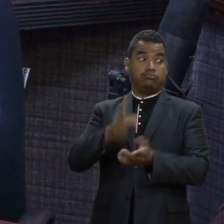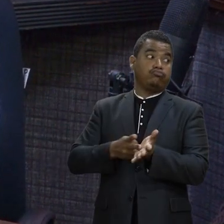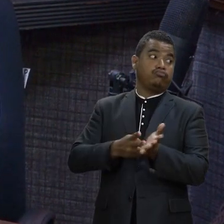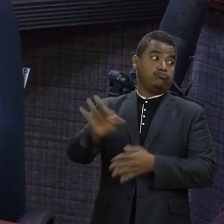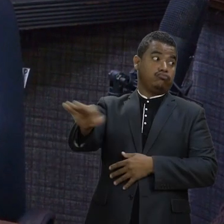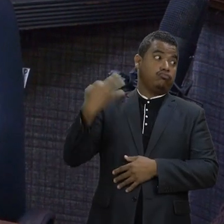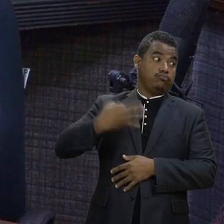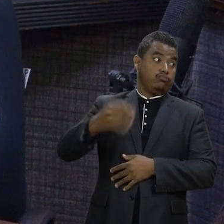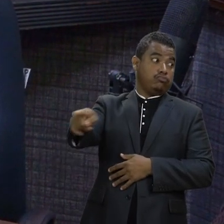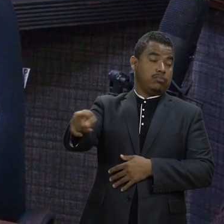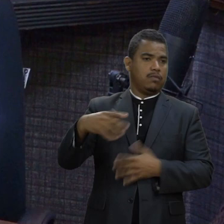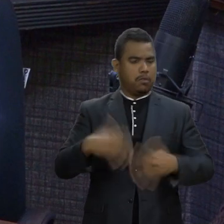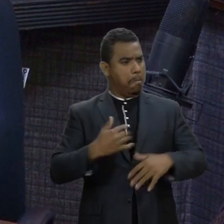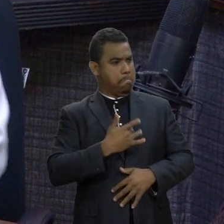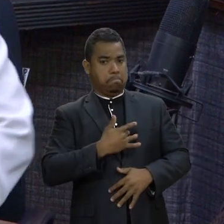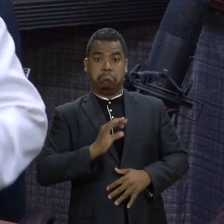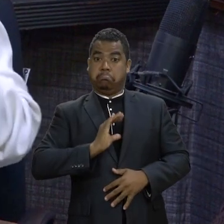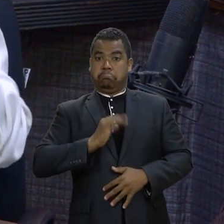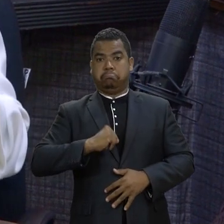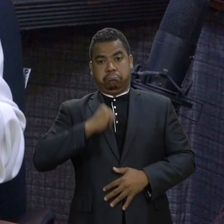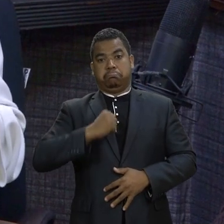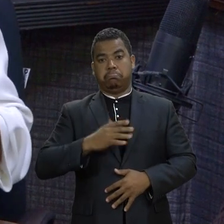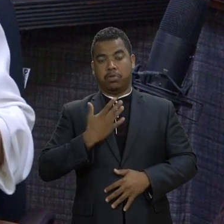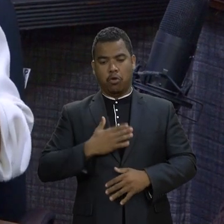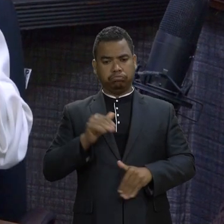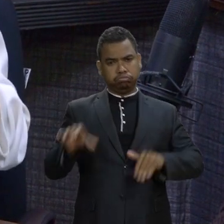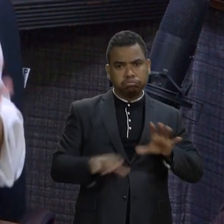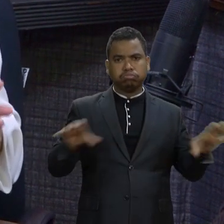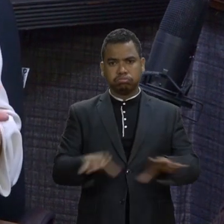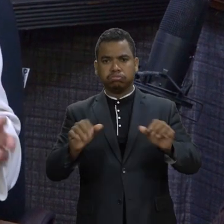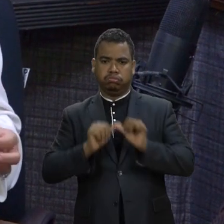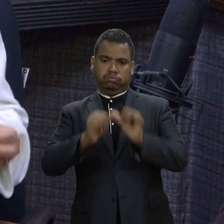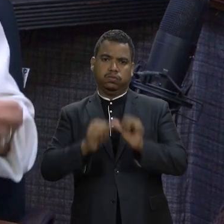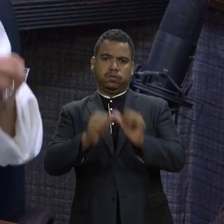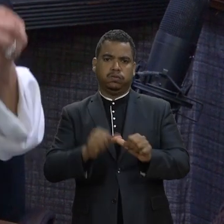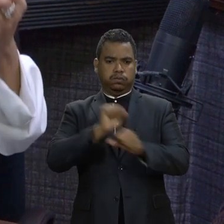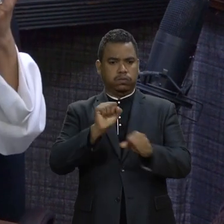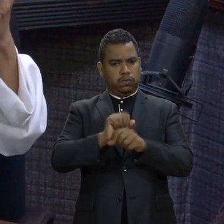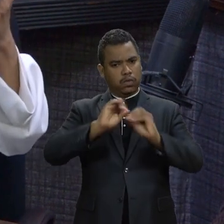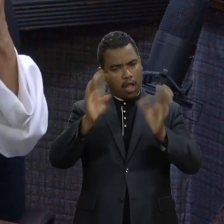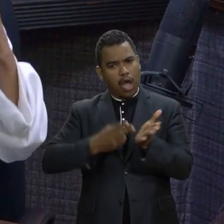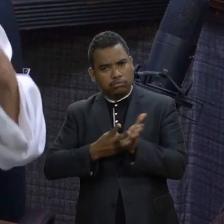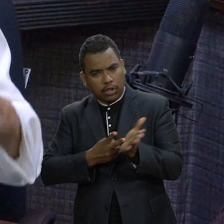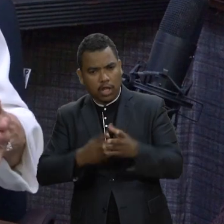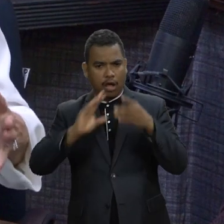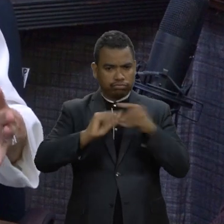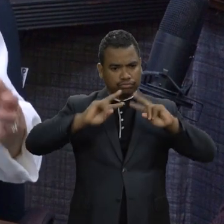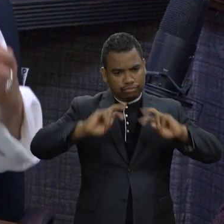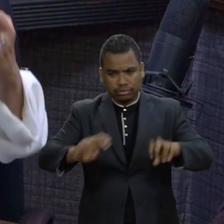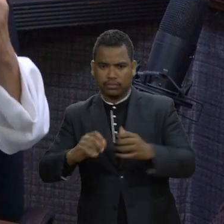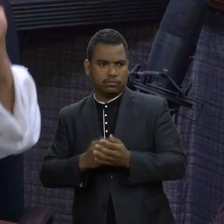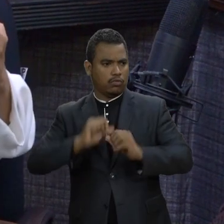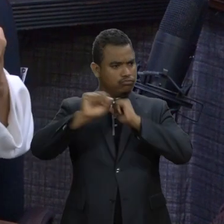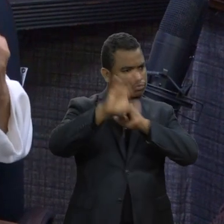mi meta siempre es de que lo que se diga ahí fue investigado, fue realmente